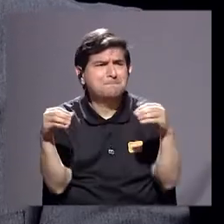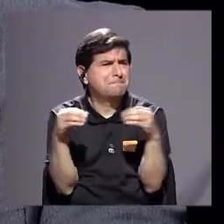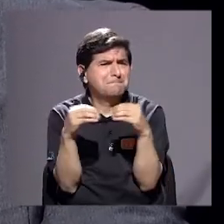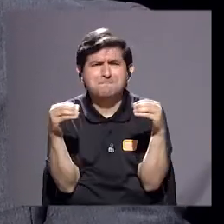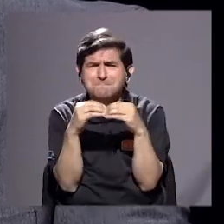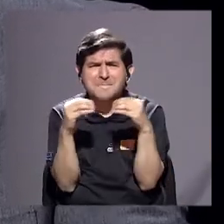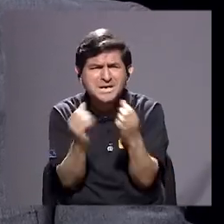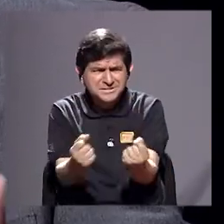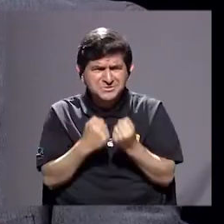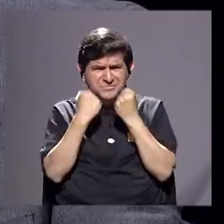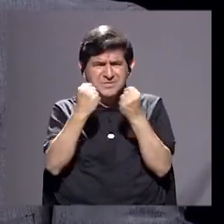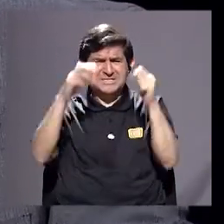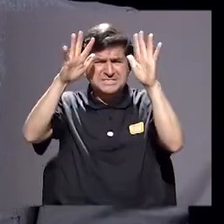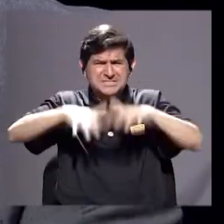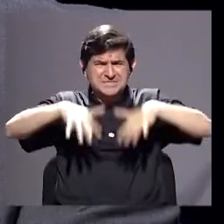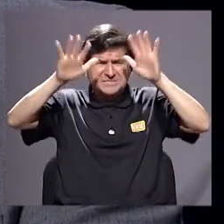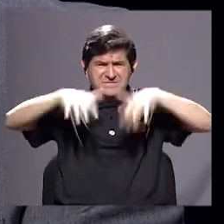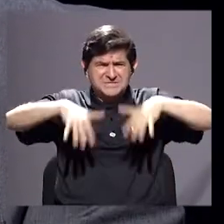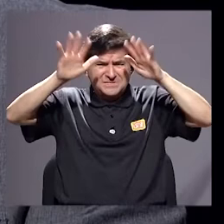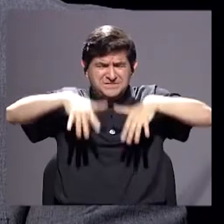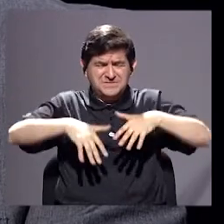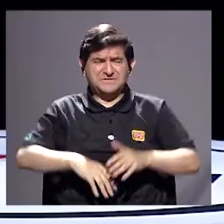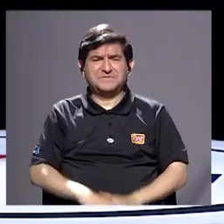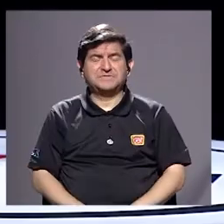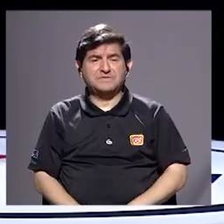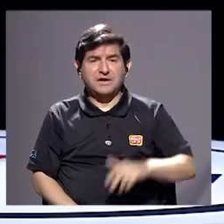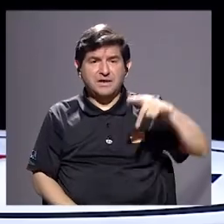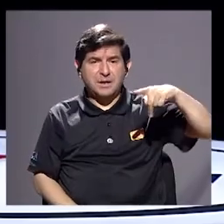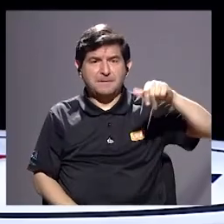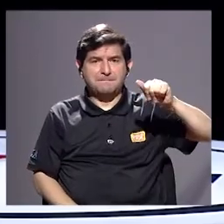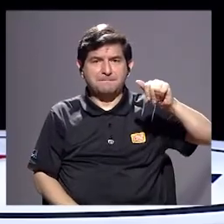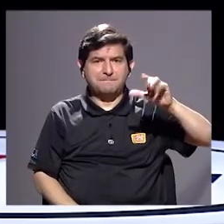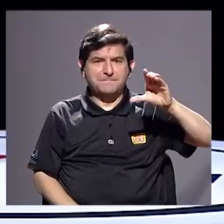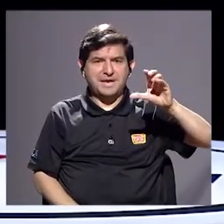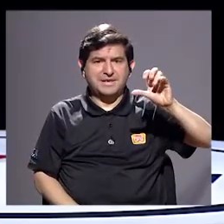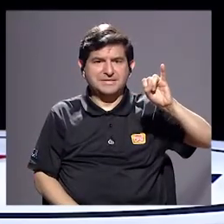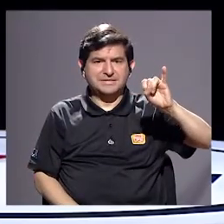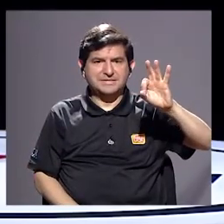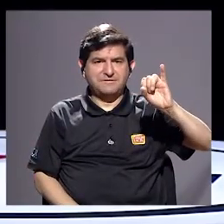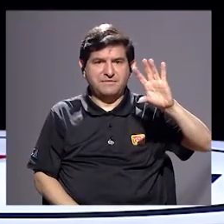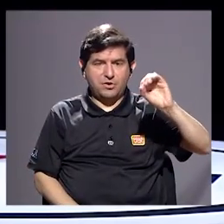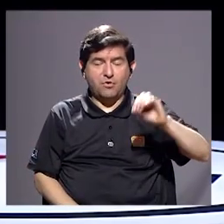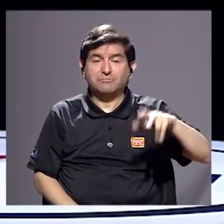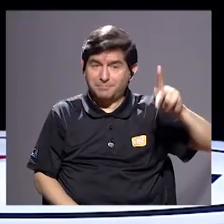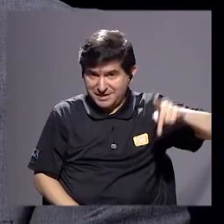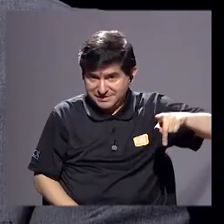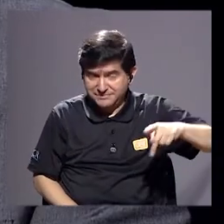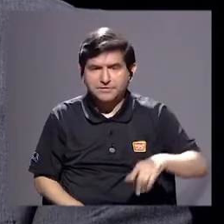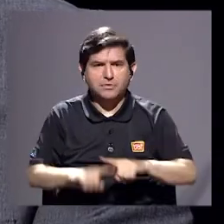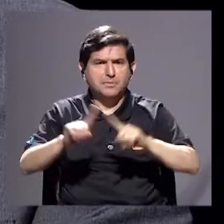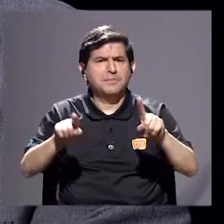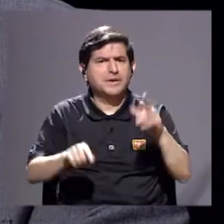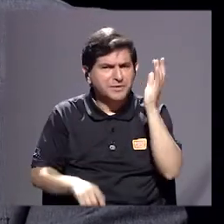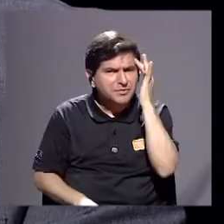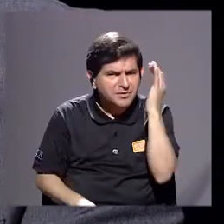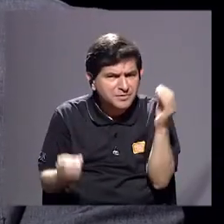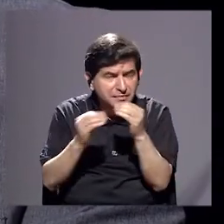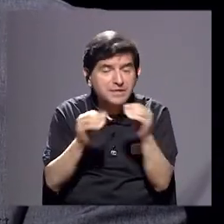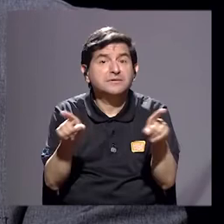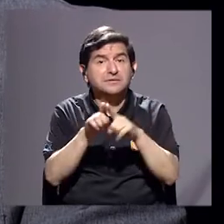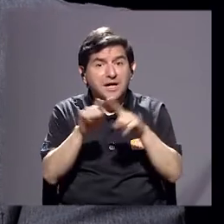mayor intensidad de lluvias en el pacífico eso es la preocupación digamos ese es la mayor preocupación en este momento pero también tenemos